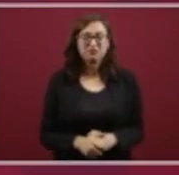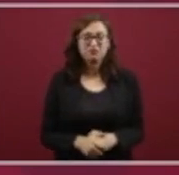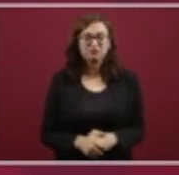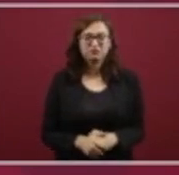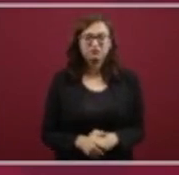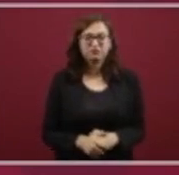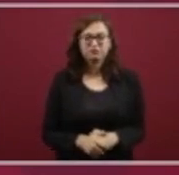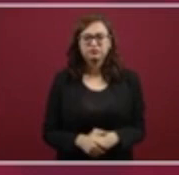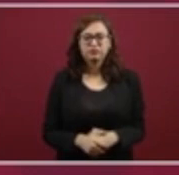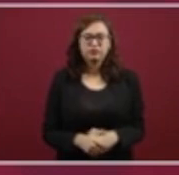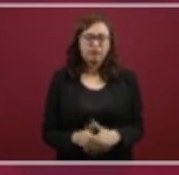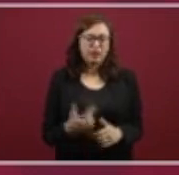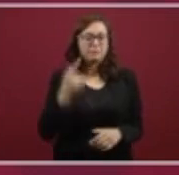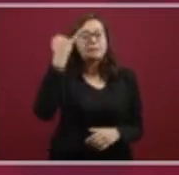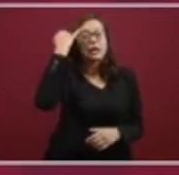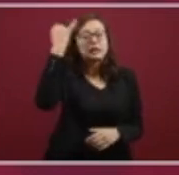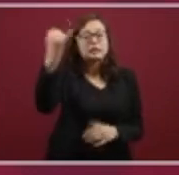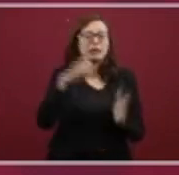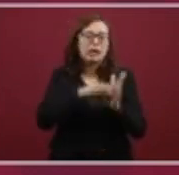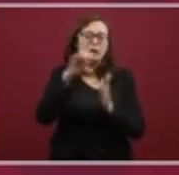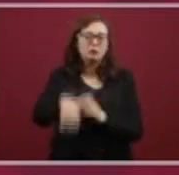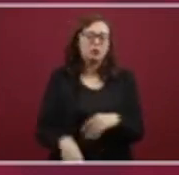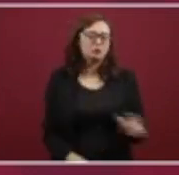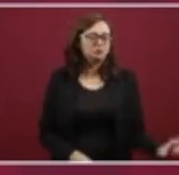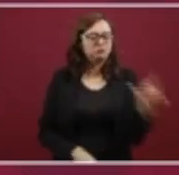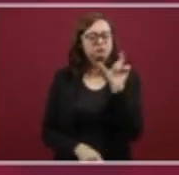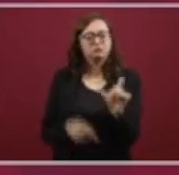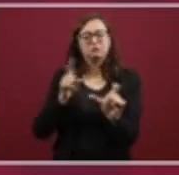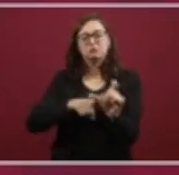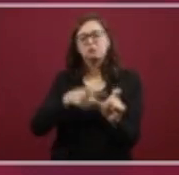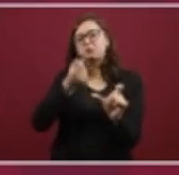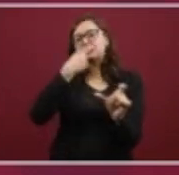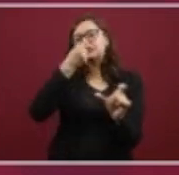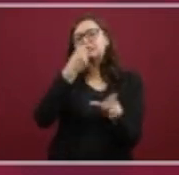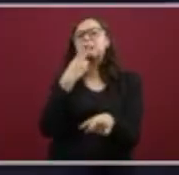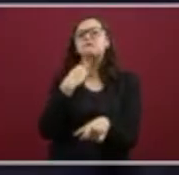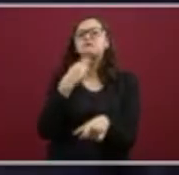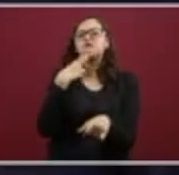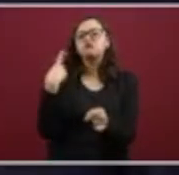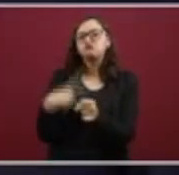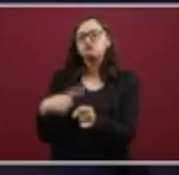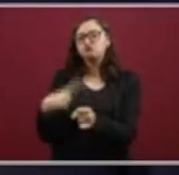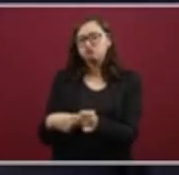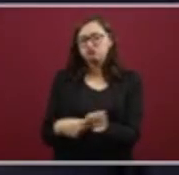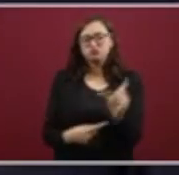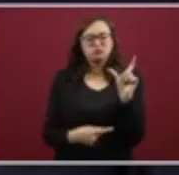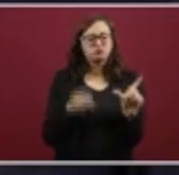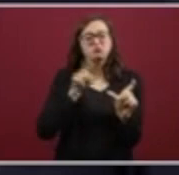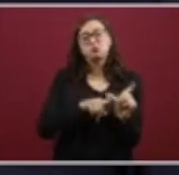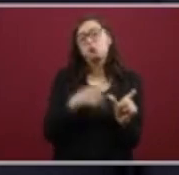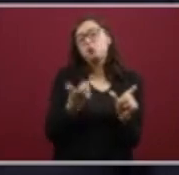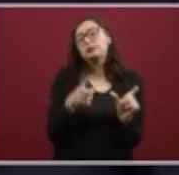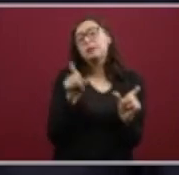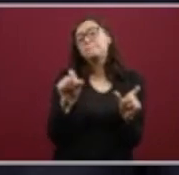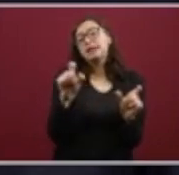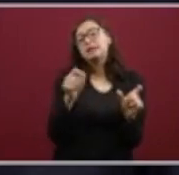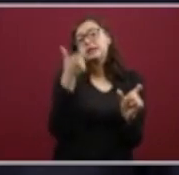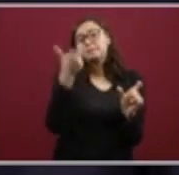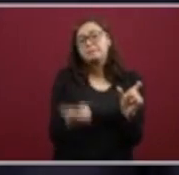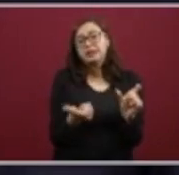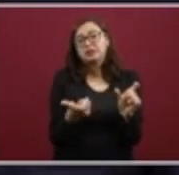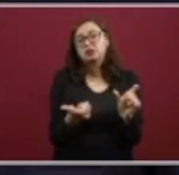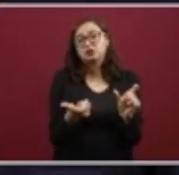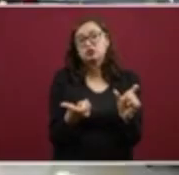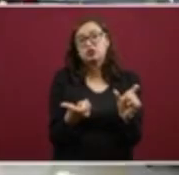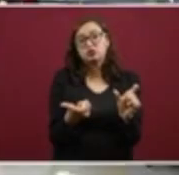una caja de pastillas para la diabetes que vale 20 pesos, la